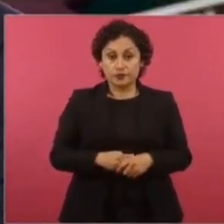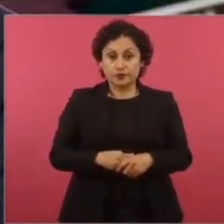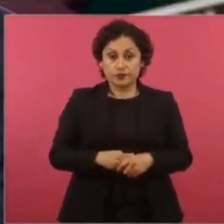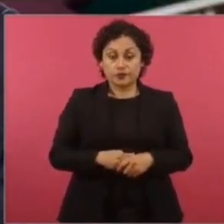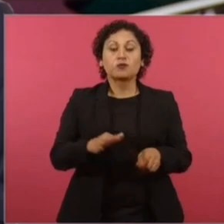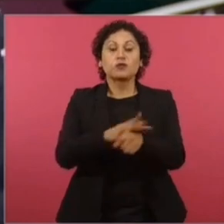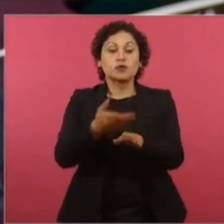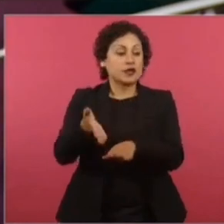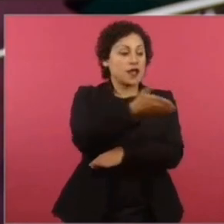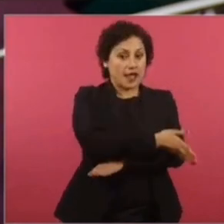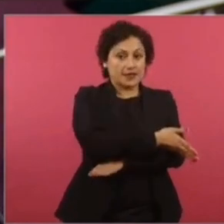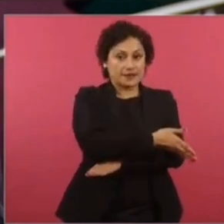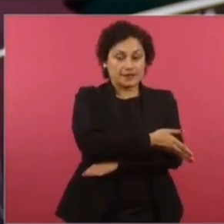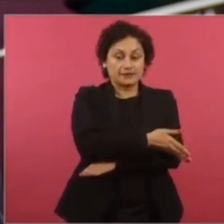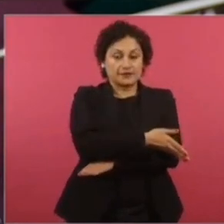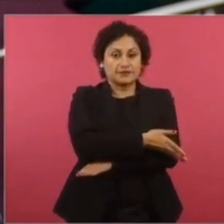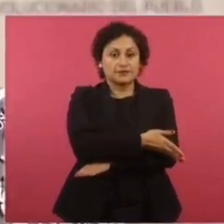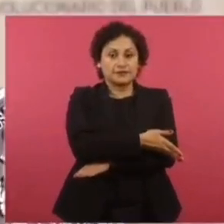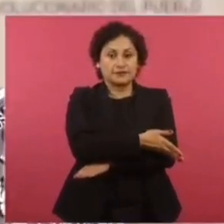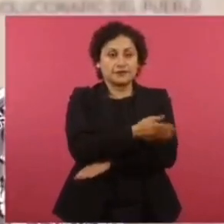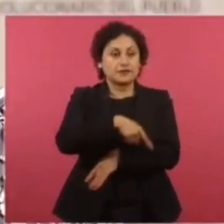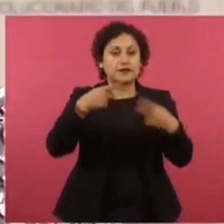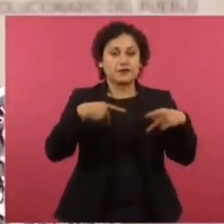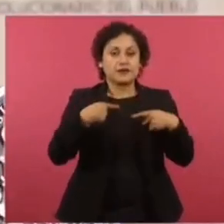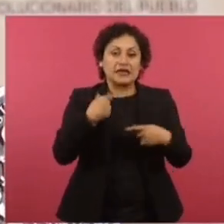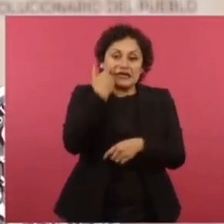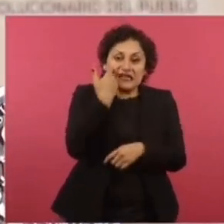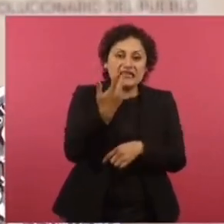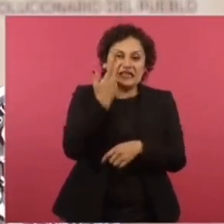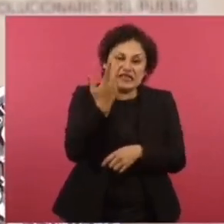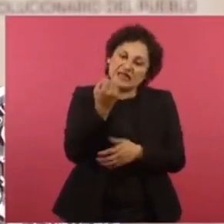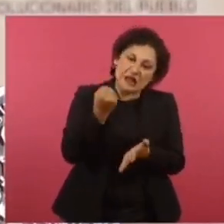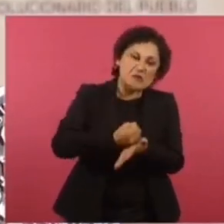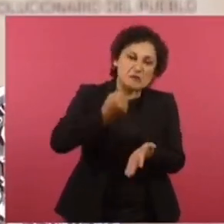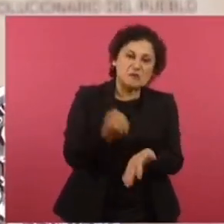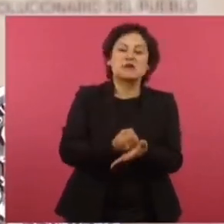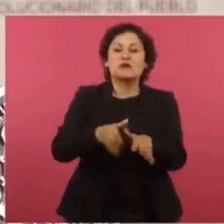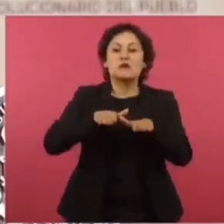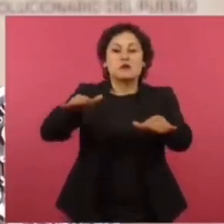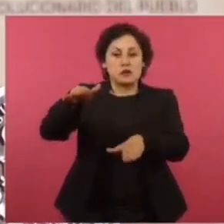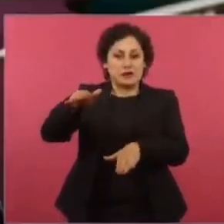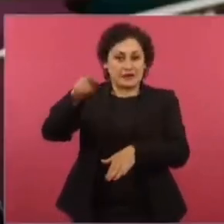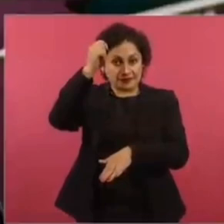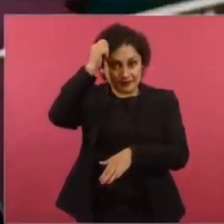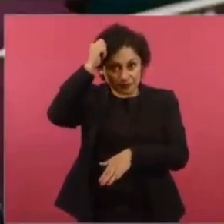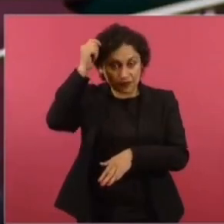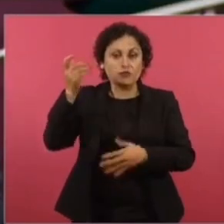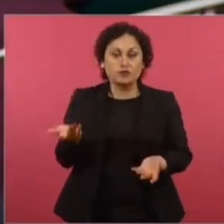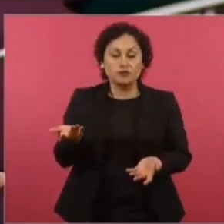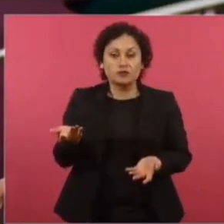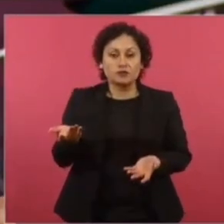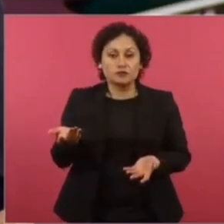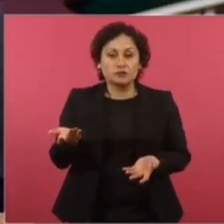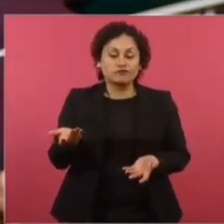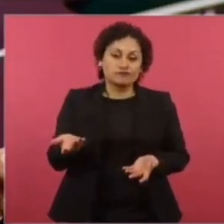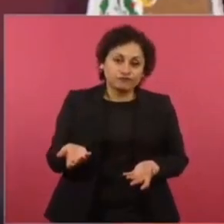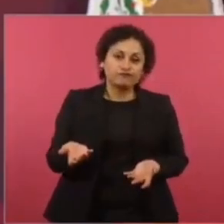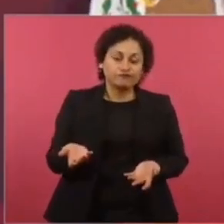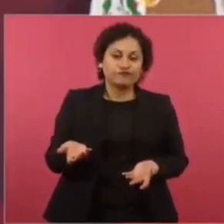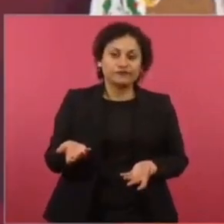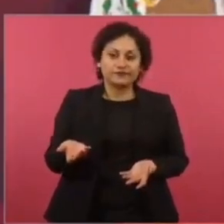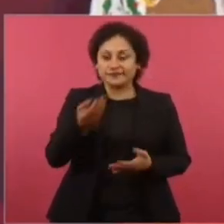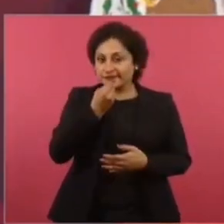se contrajo cuando estaban encaprichados en hacer la tranza de construir el aeropuerto de Texcoco, se tuvo que